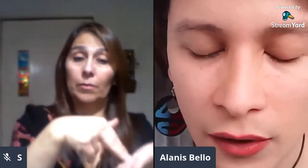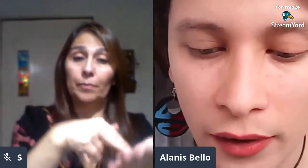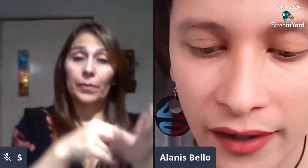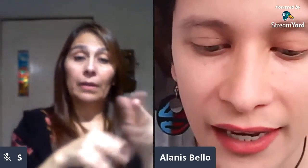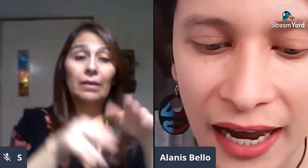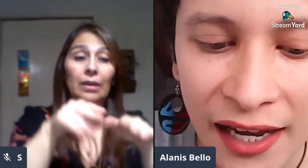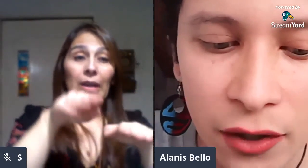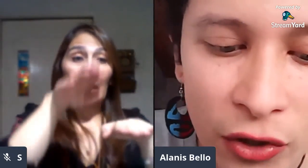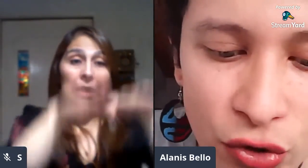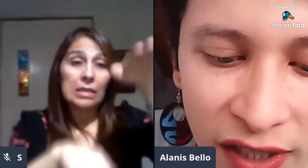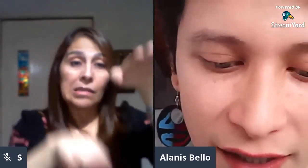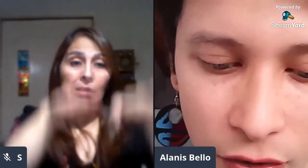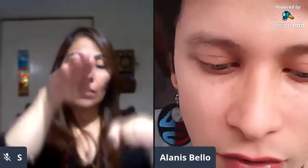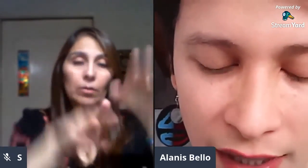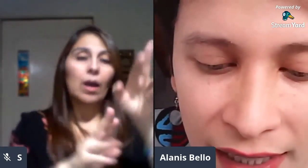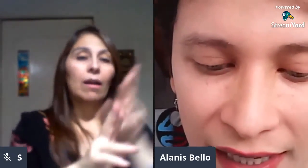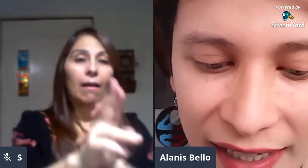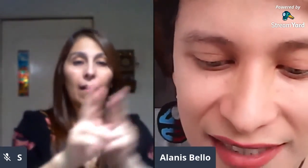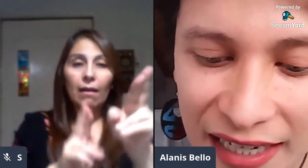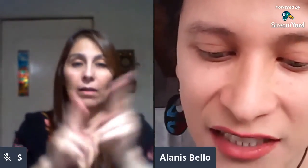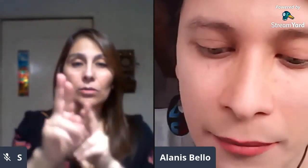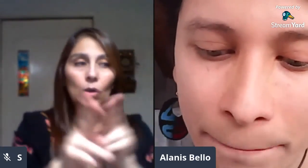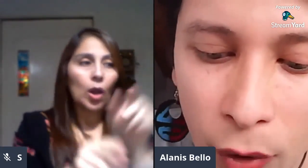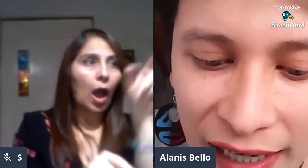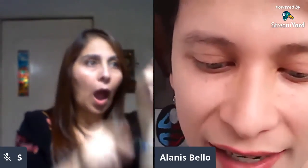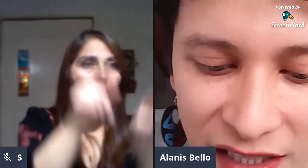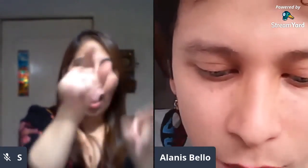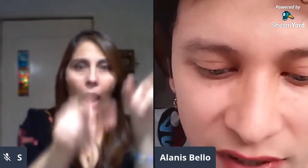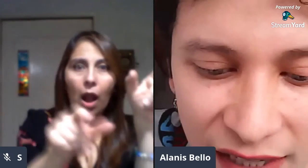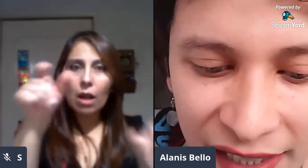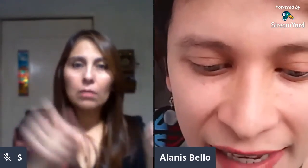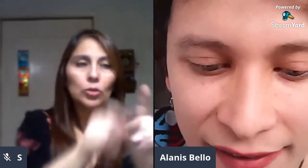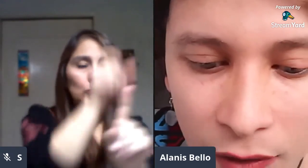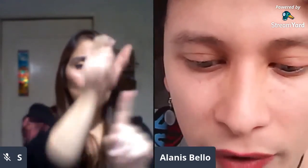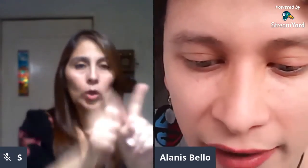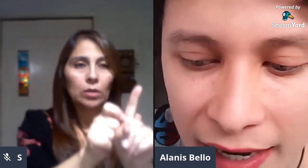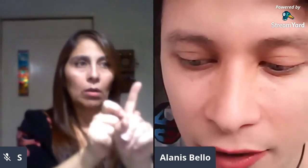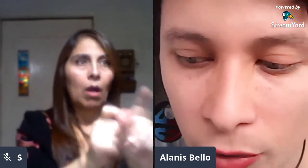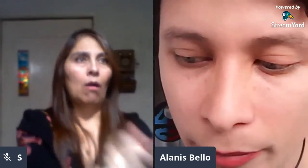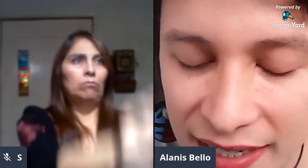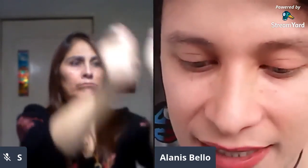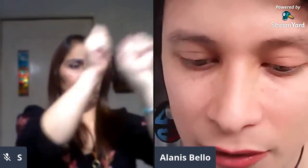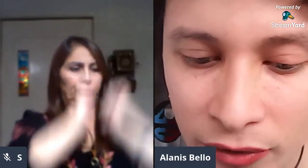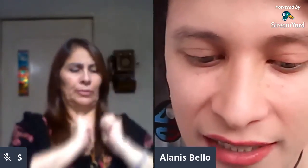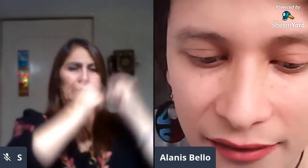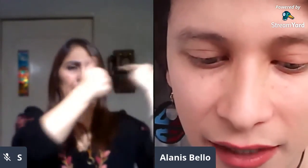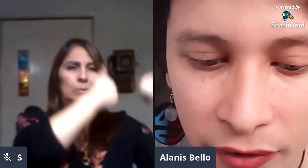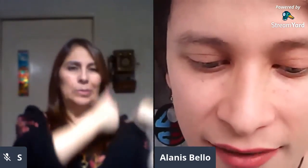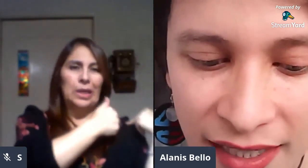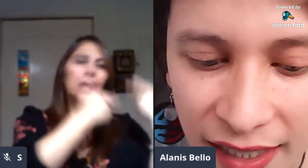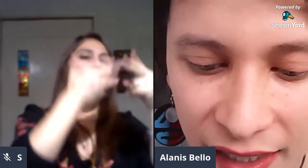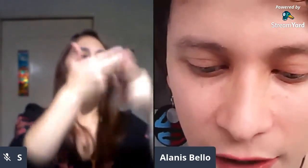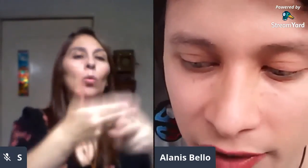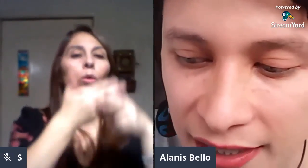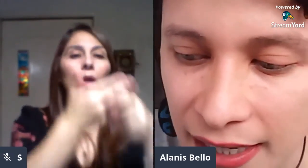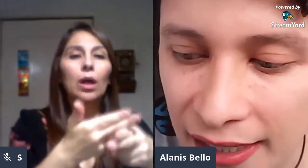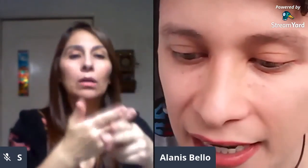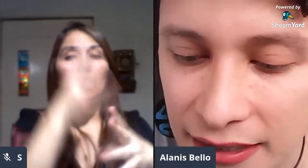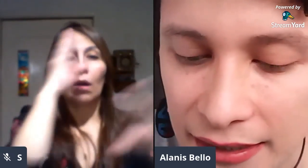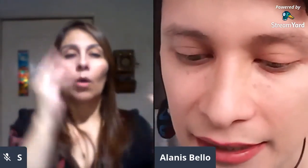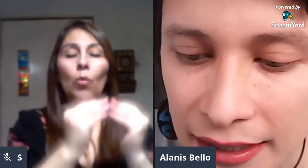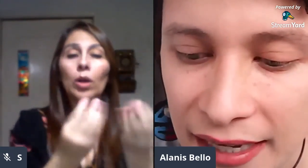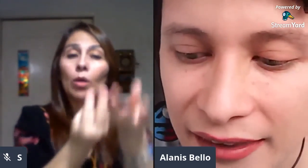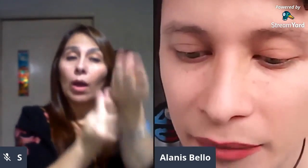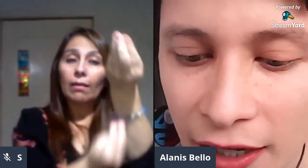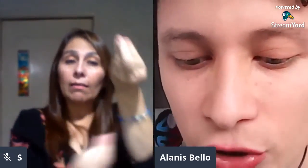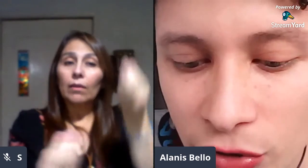desiguales donde hay unos sujetos que se les impone la responsabilidad de cuidar con base en unas categorías de género, raza y